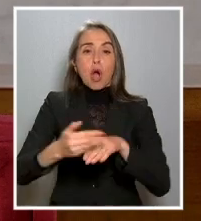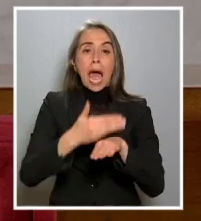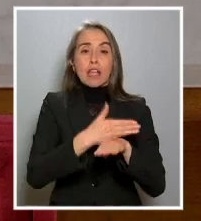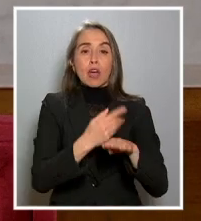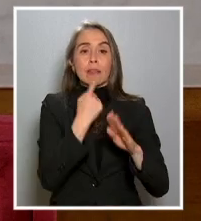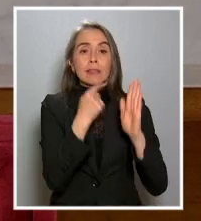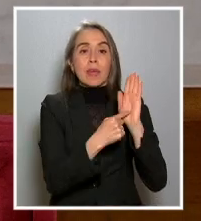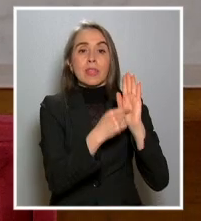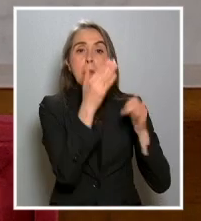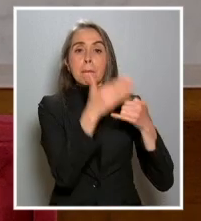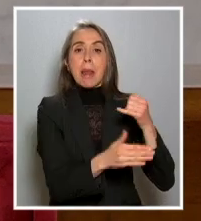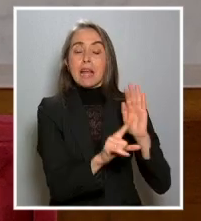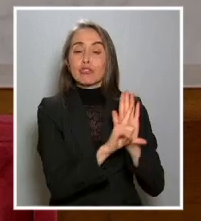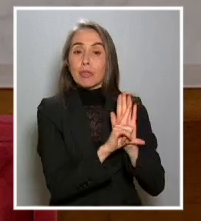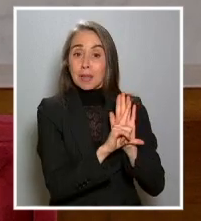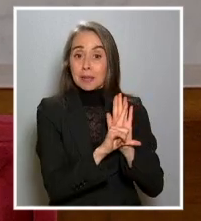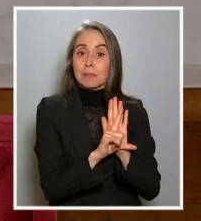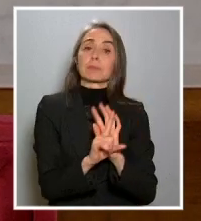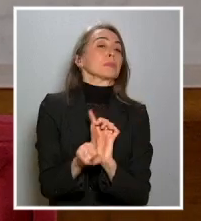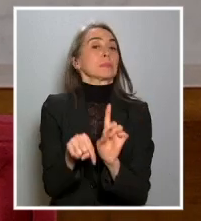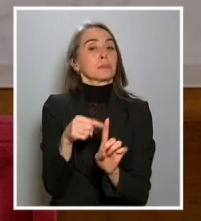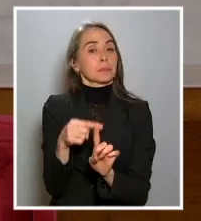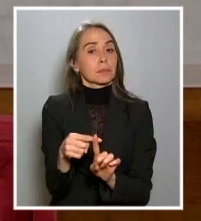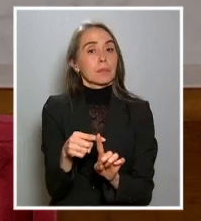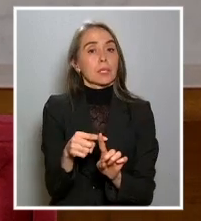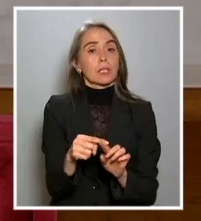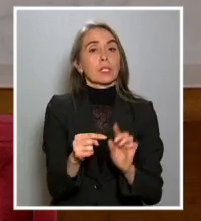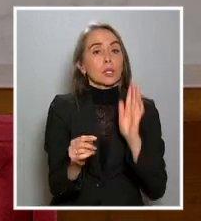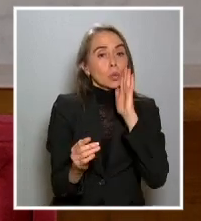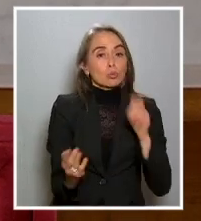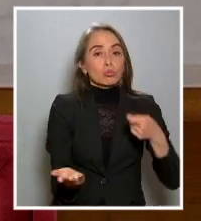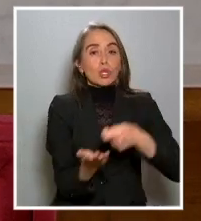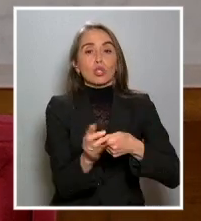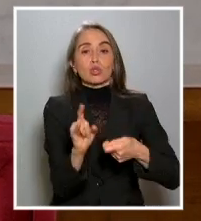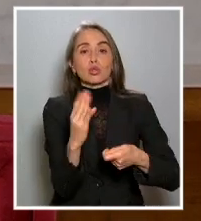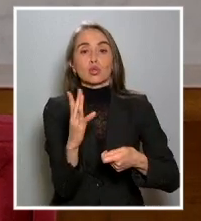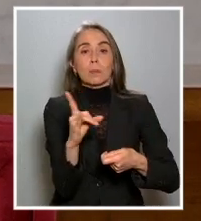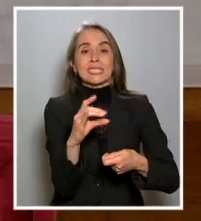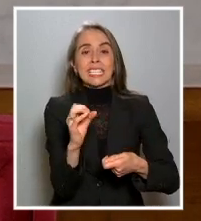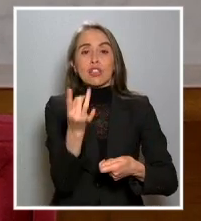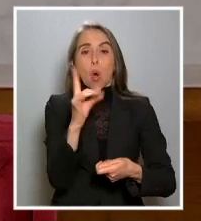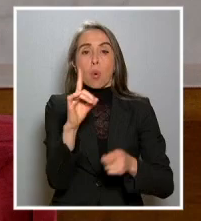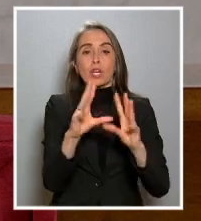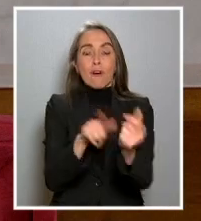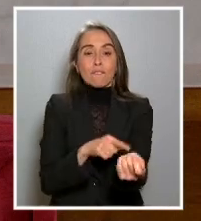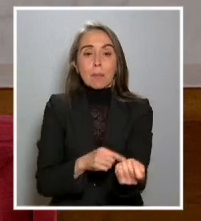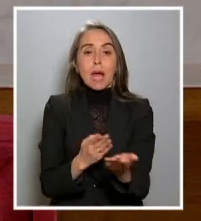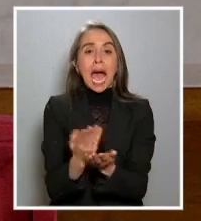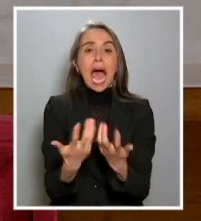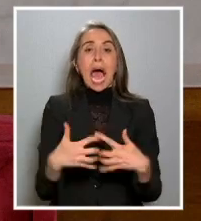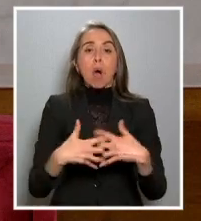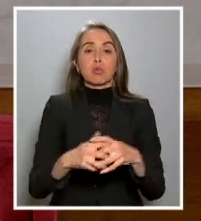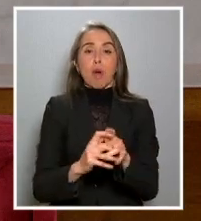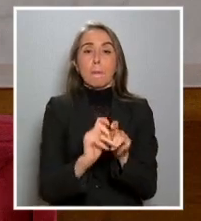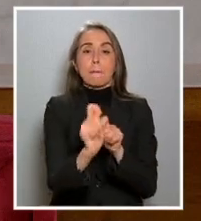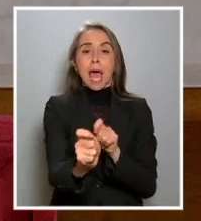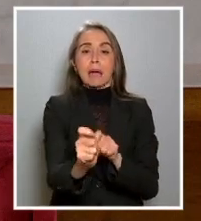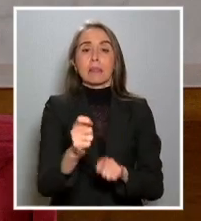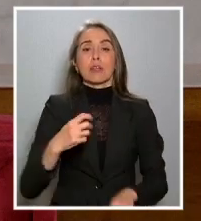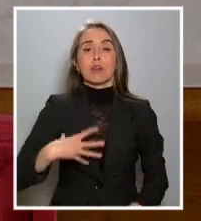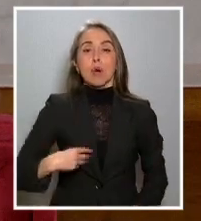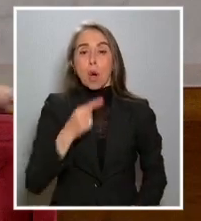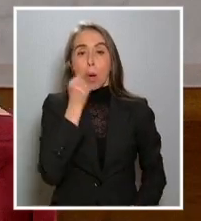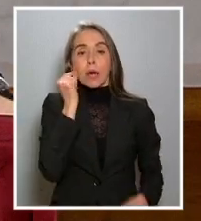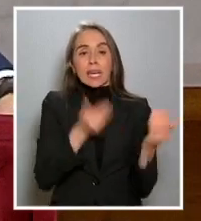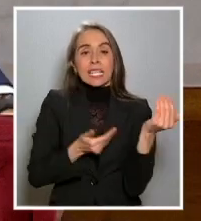ley. También el subsidio único familiar comenzó a entregarse de forma automática a hijos e hijas